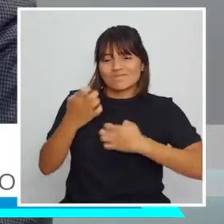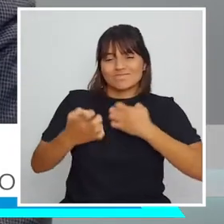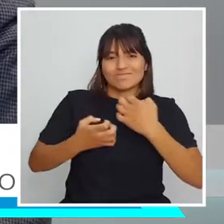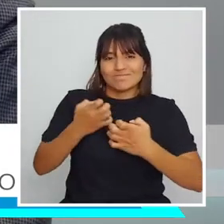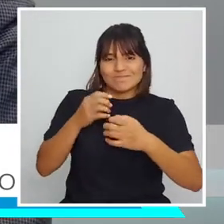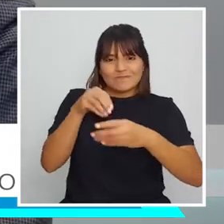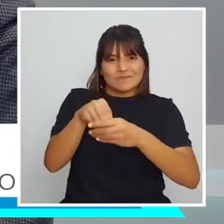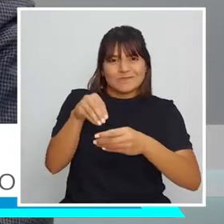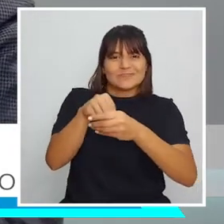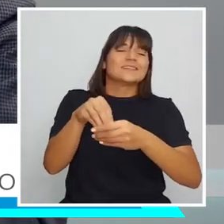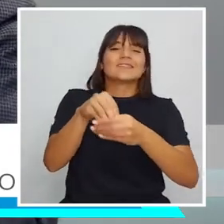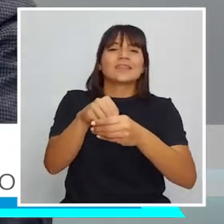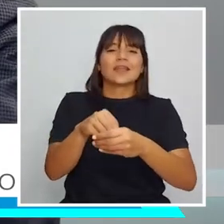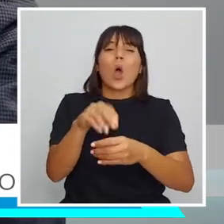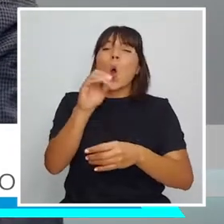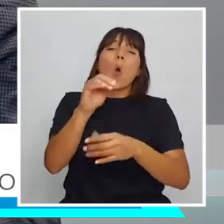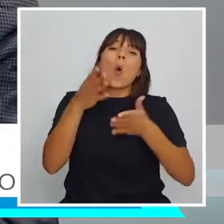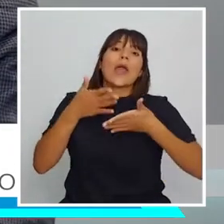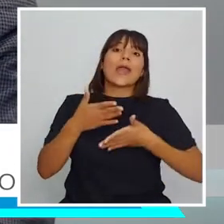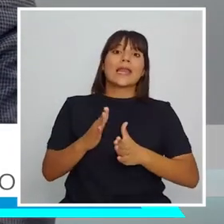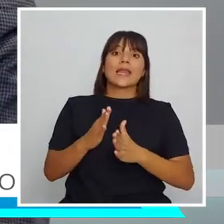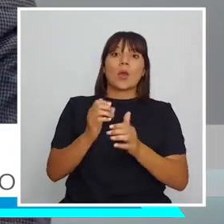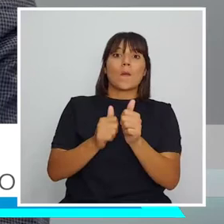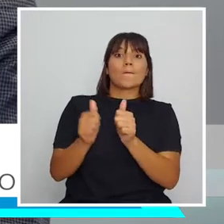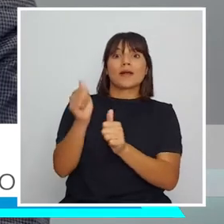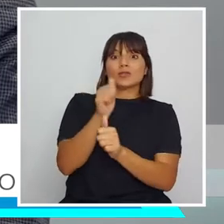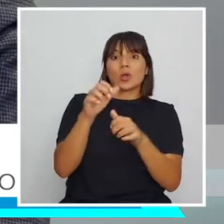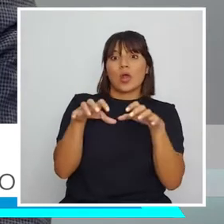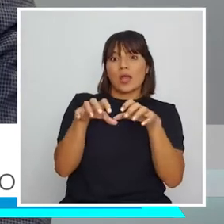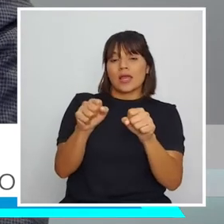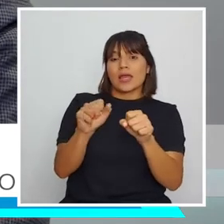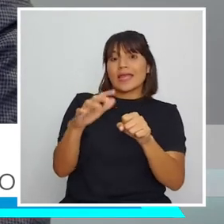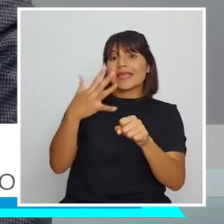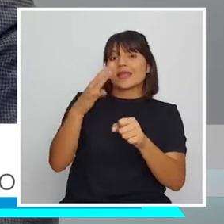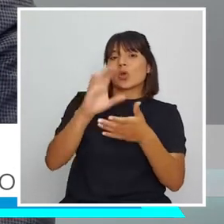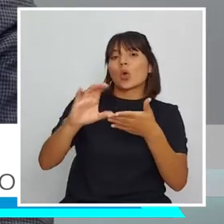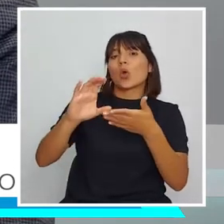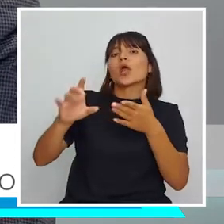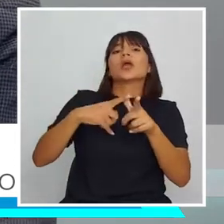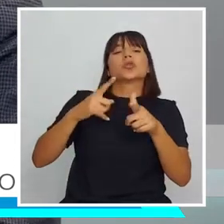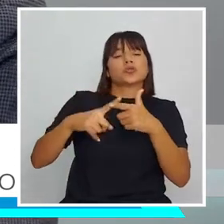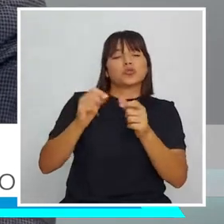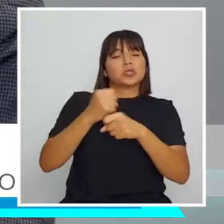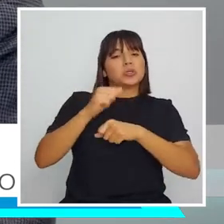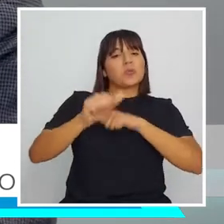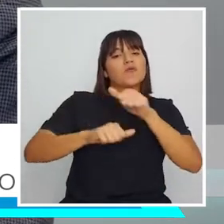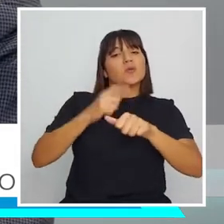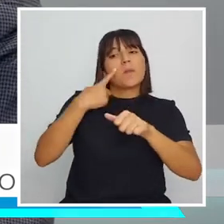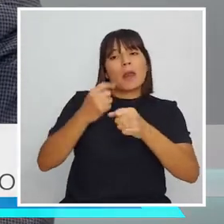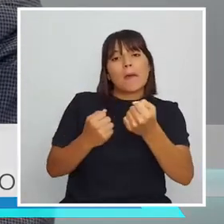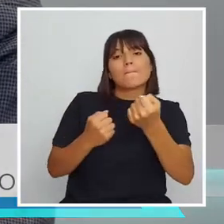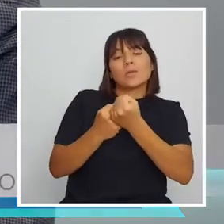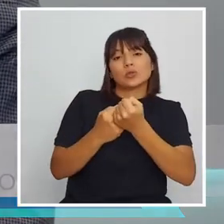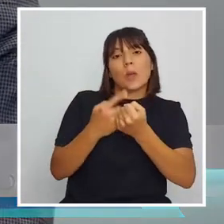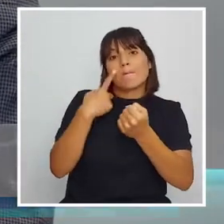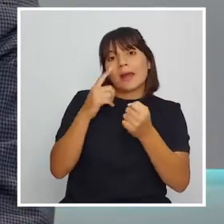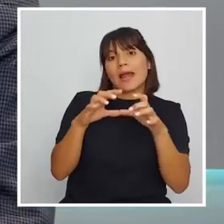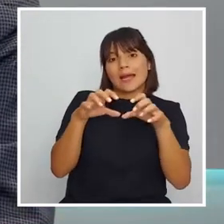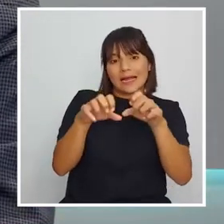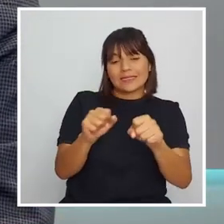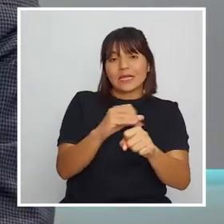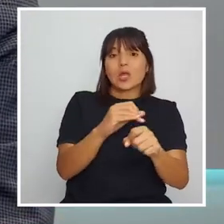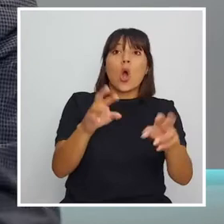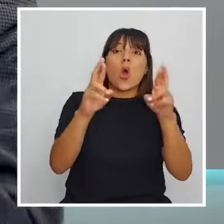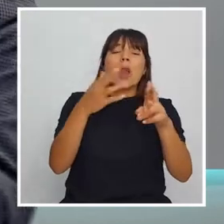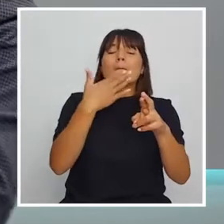que el hijo mayor se gradúa de 5º año y entonces vamos a hacer un gran esfuerzo de apoyarlo para que se gradúe y ojalá con las